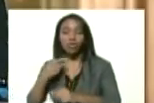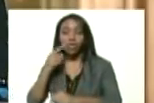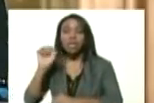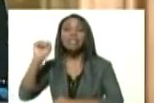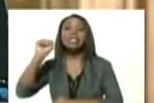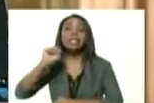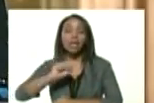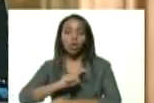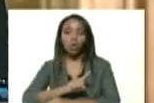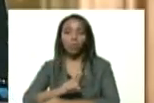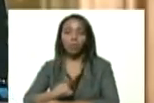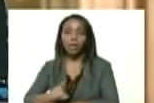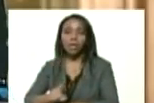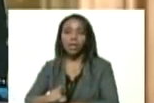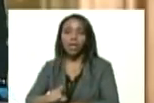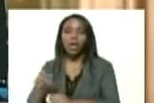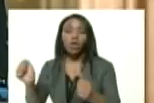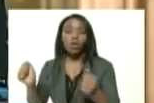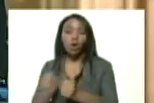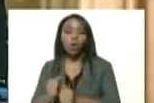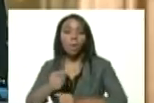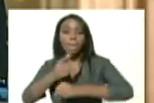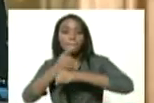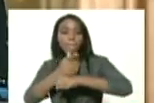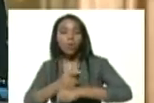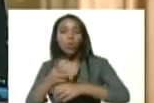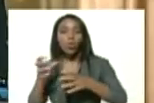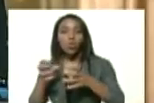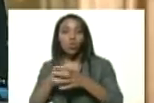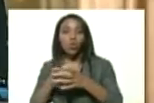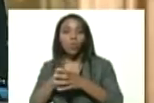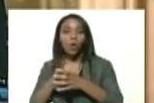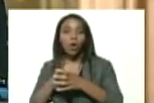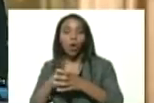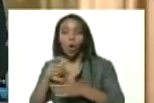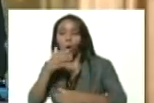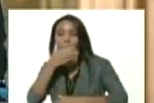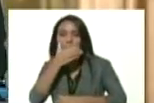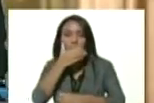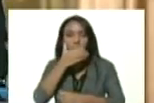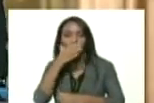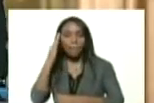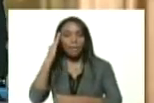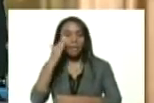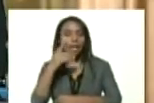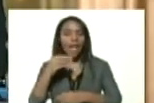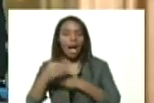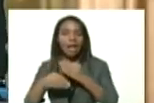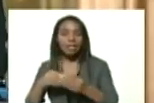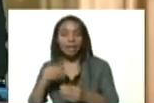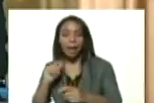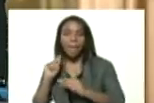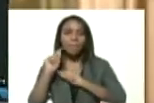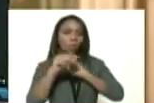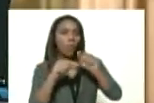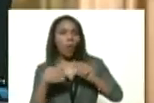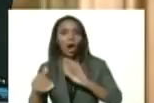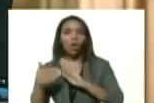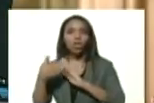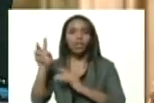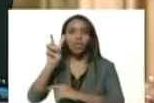tenía que cumplir con armar un grupo de mercenarios de paramilitares y hacer los ataques asesinos contra